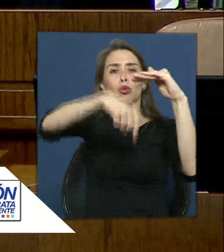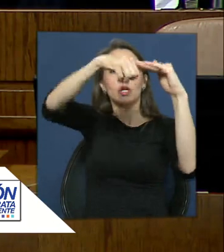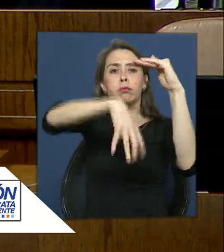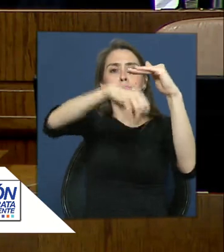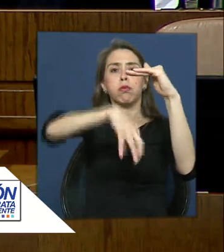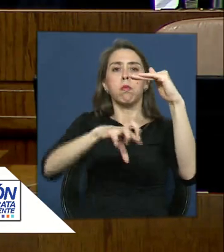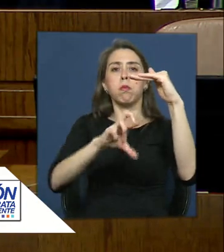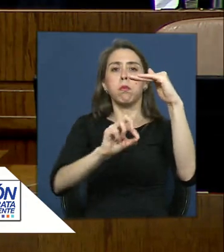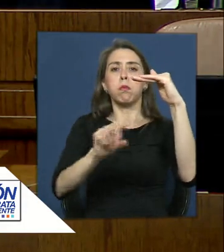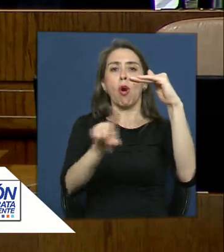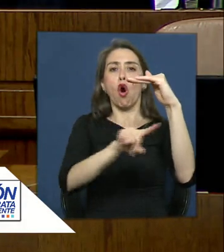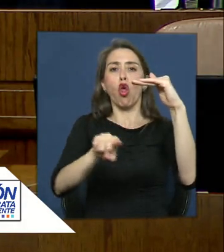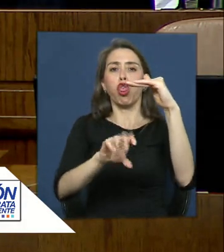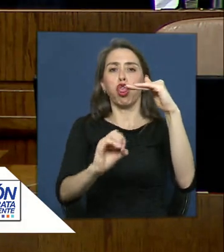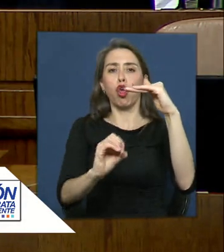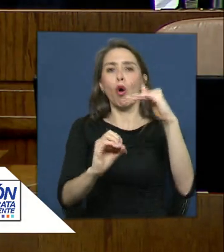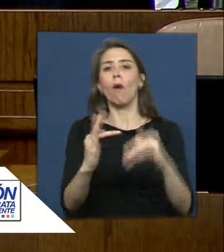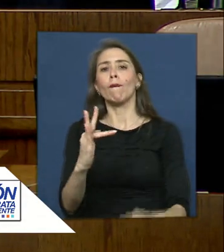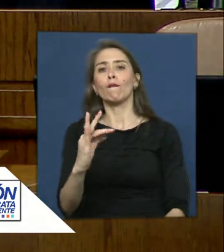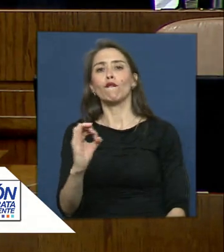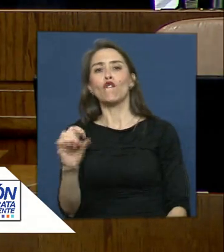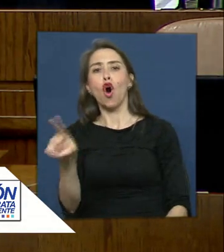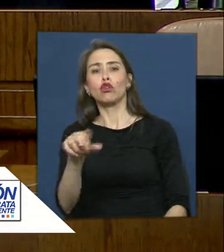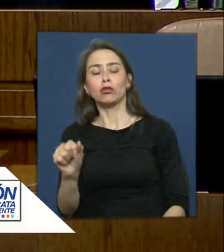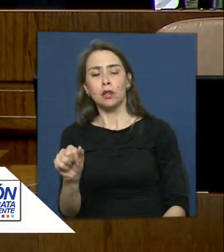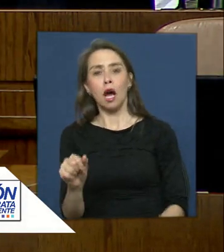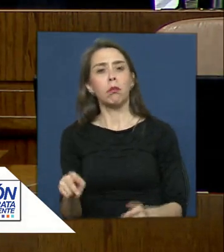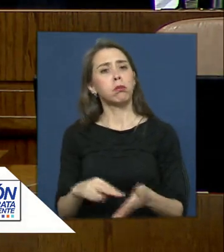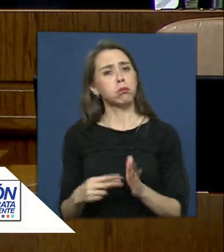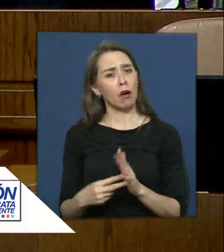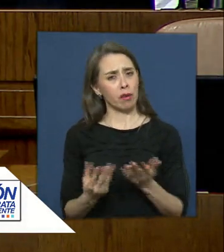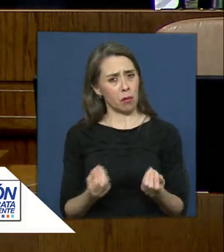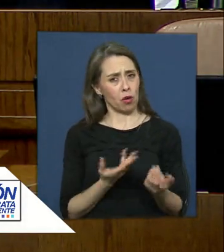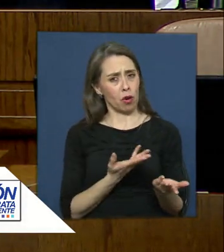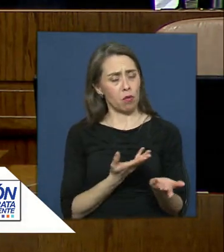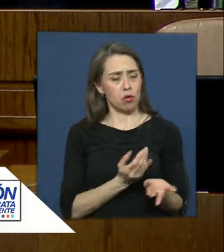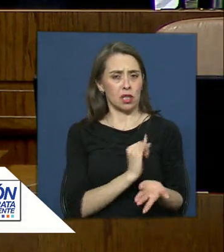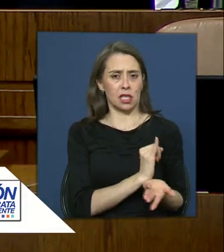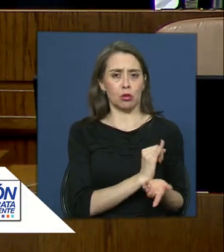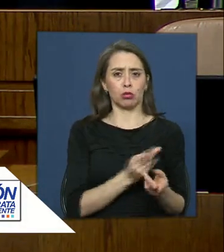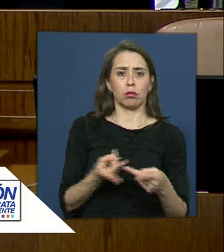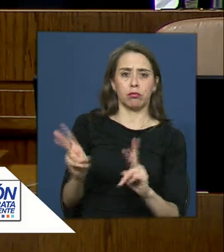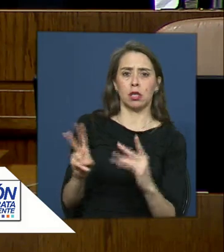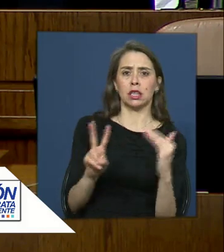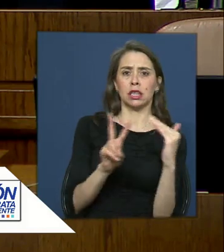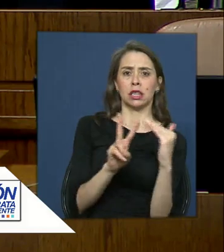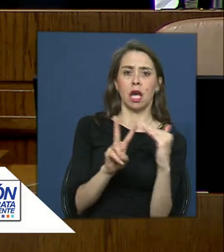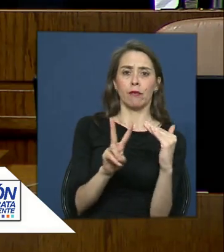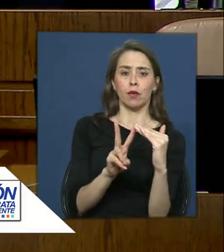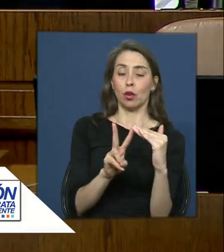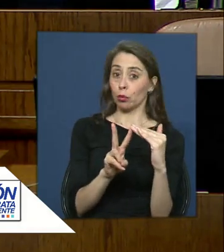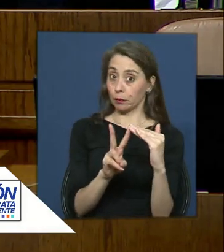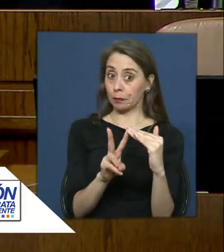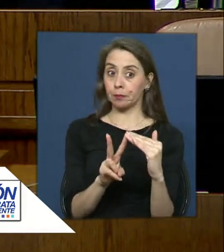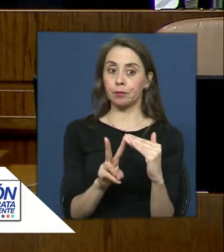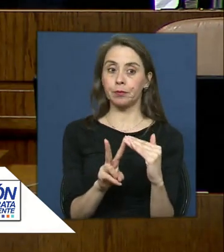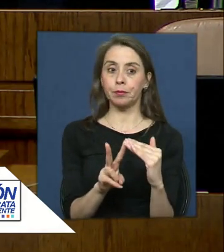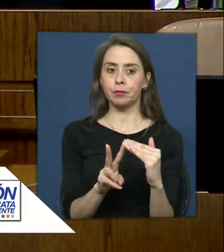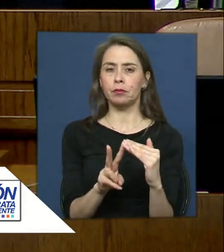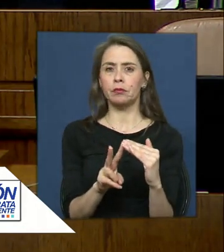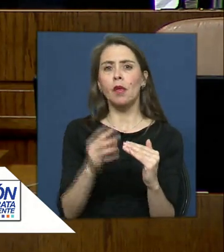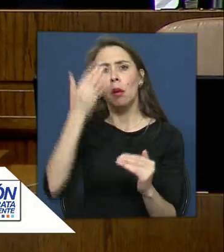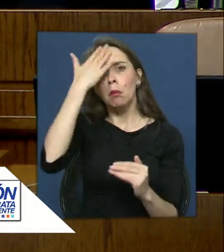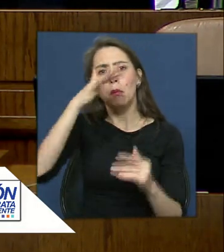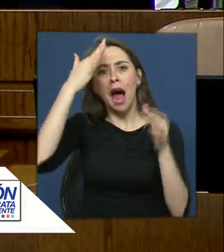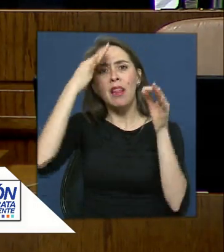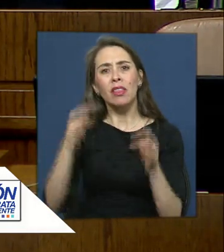responsabilidades administrativas que involucra esta situación y que fueron llevadas a cabo por el Servio, se sustentó esta mala decisión